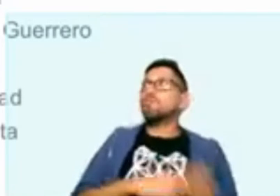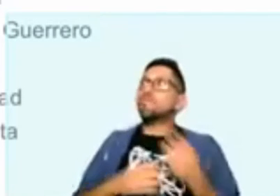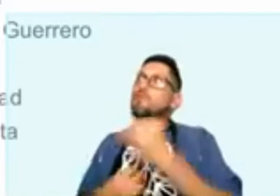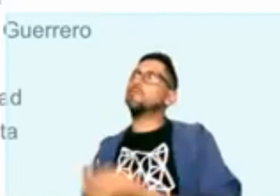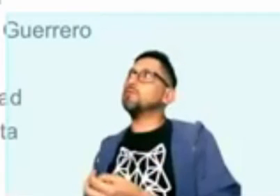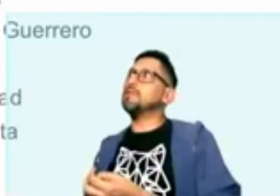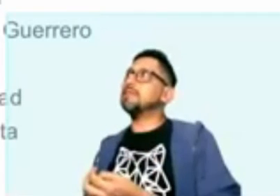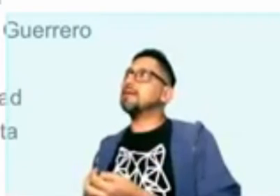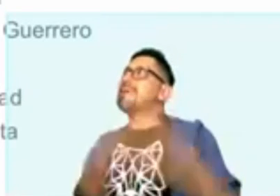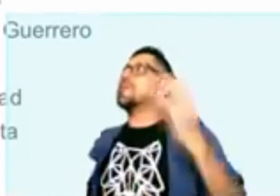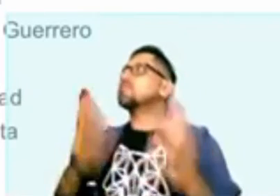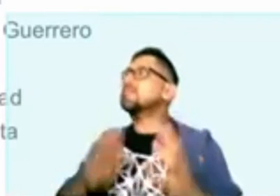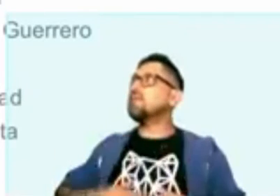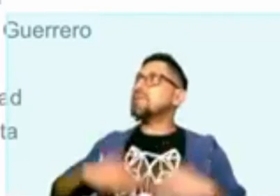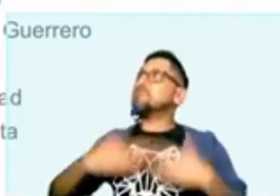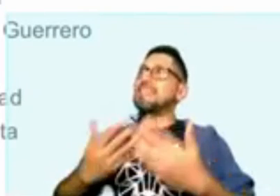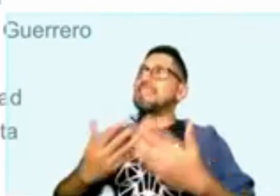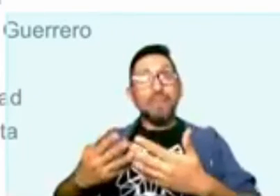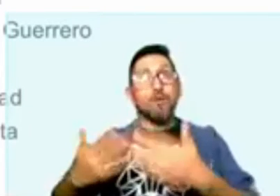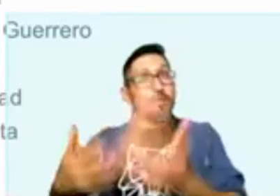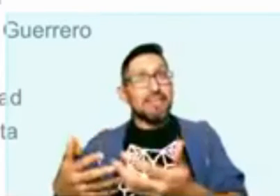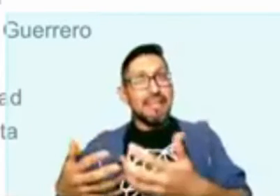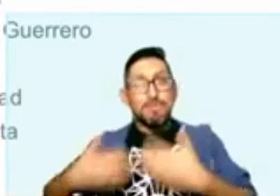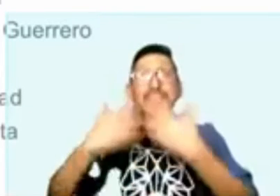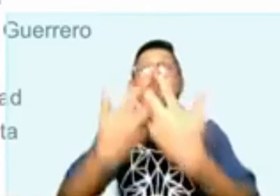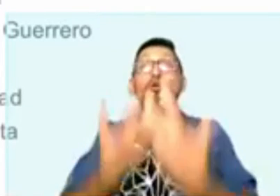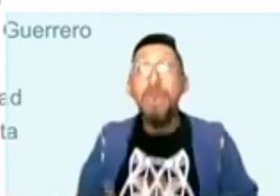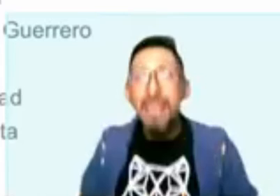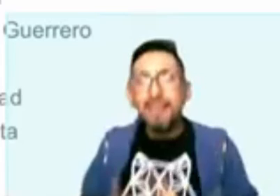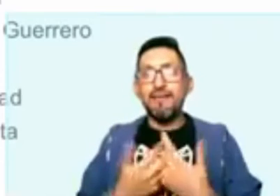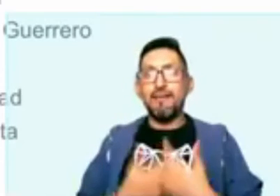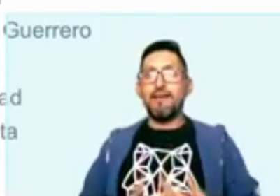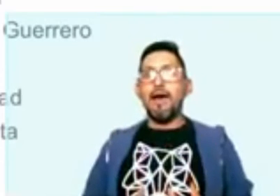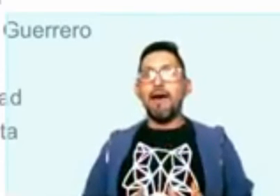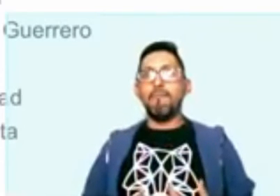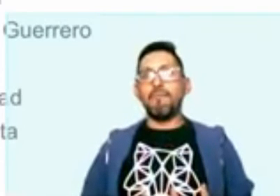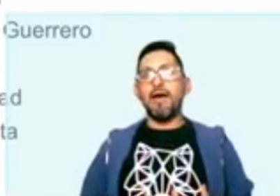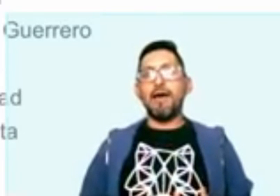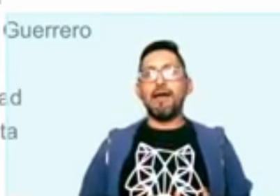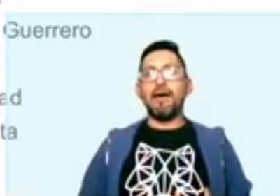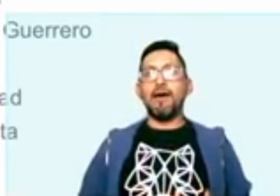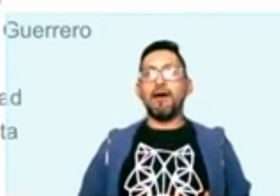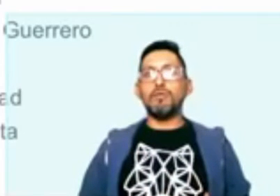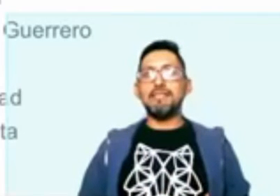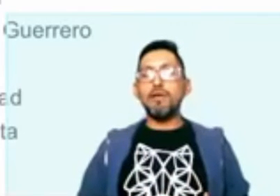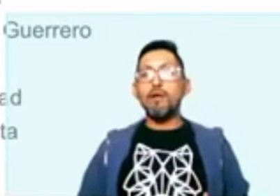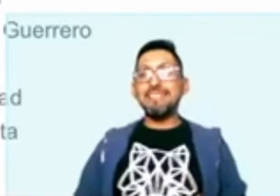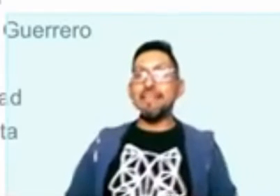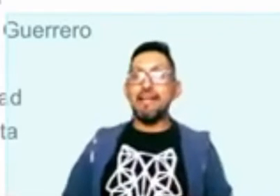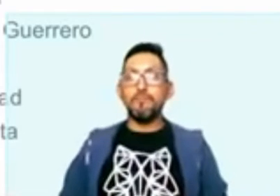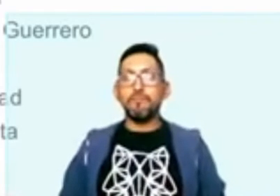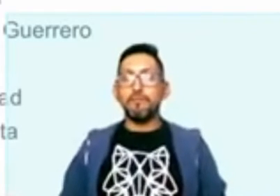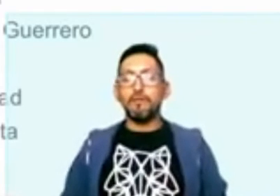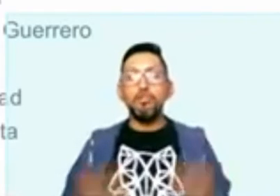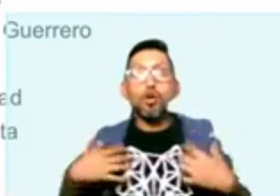¿Qué cosas volvemos a utilizar? ¿Qué cosas podríamos vender como materiales para que se volvieran a utilizar o a